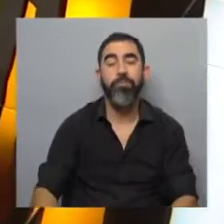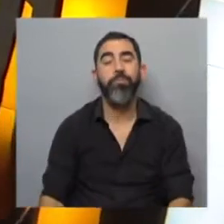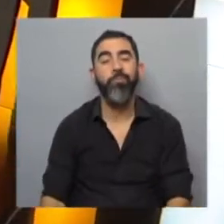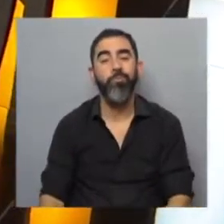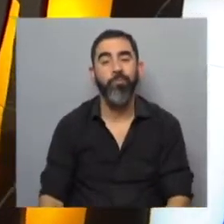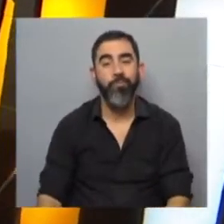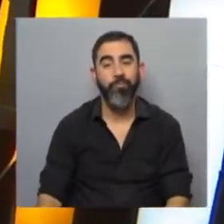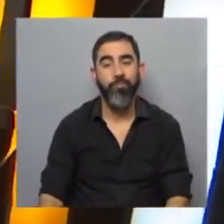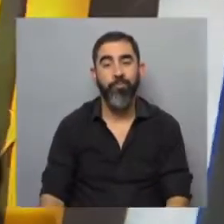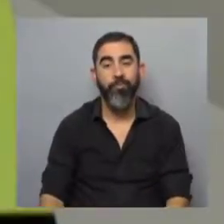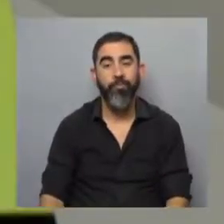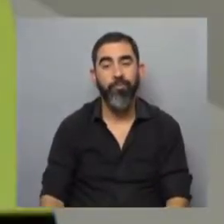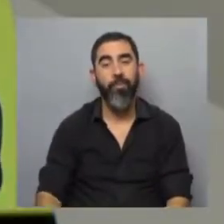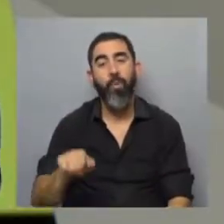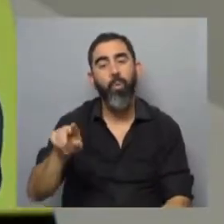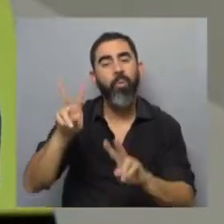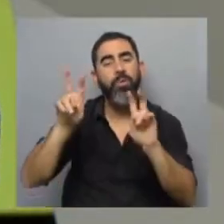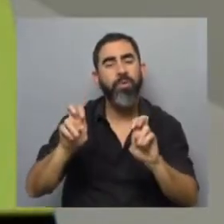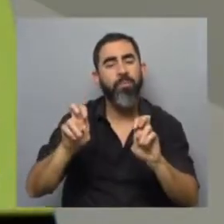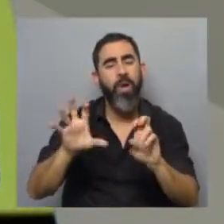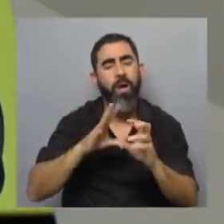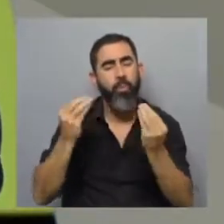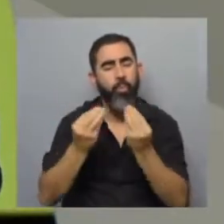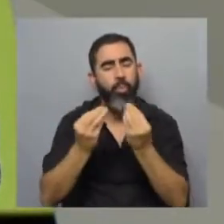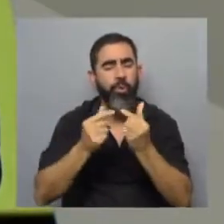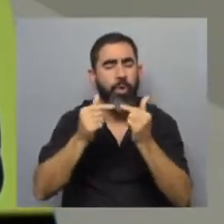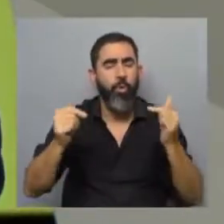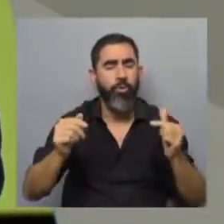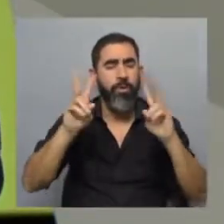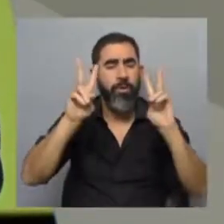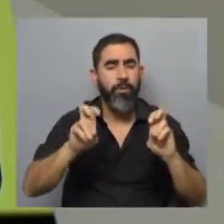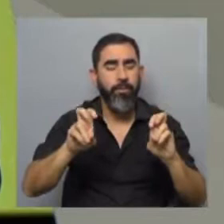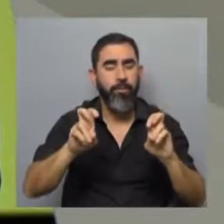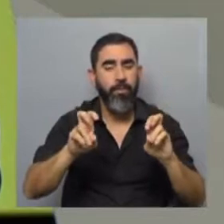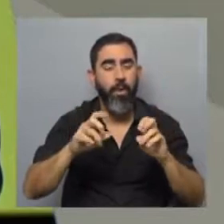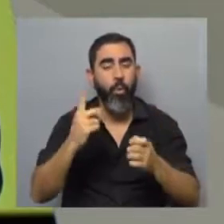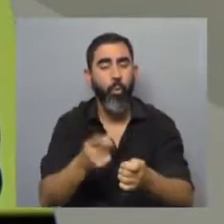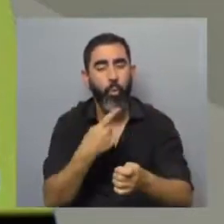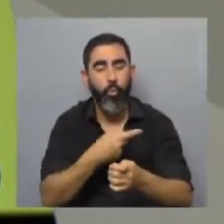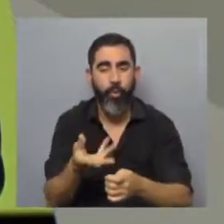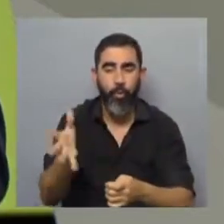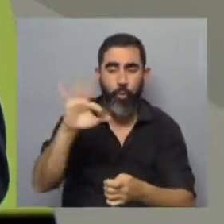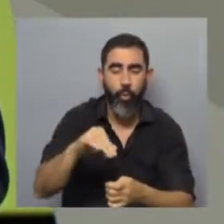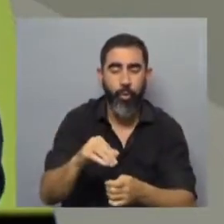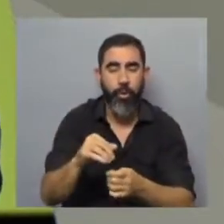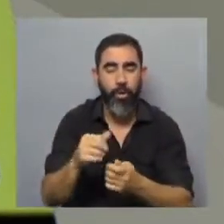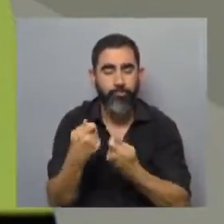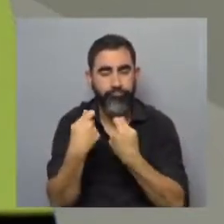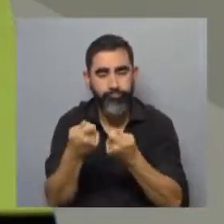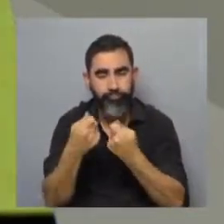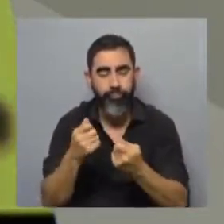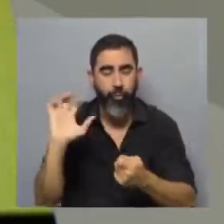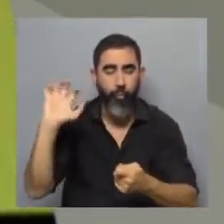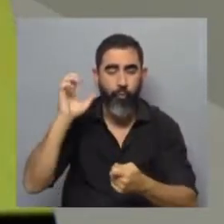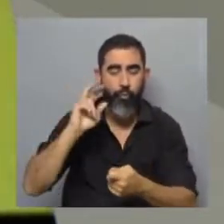con la propuesta de Alexandra. Y lo otro, Dani, porque hay un montón de cosas que tienen que ver con hábitos diarios, consumos,